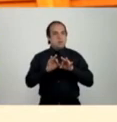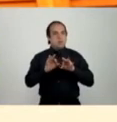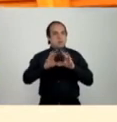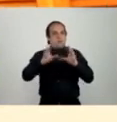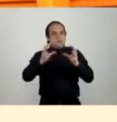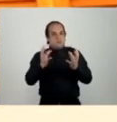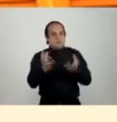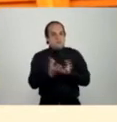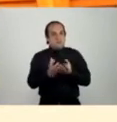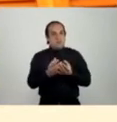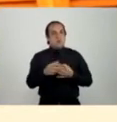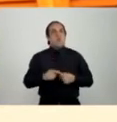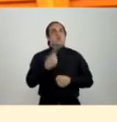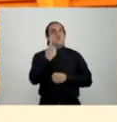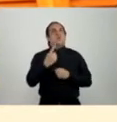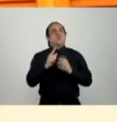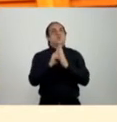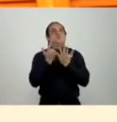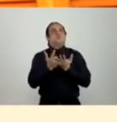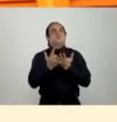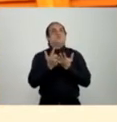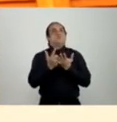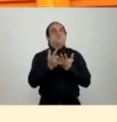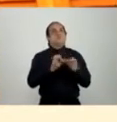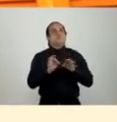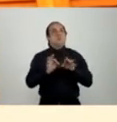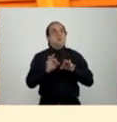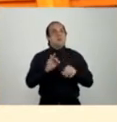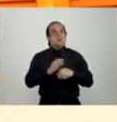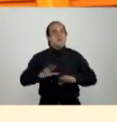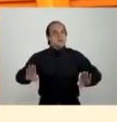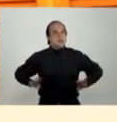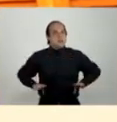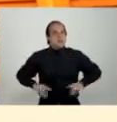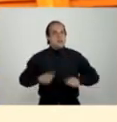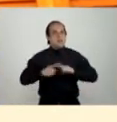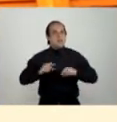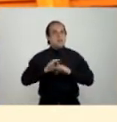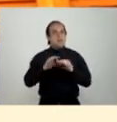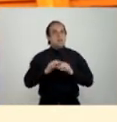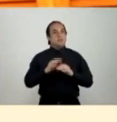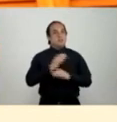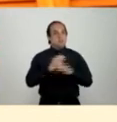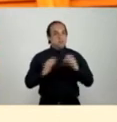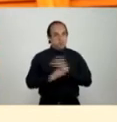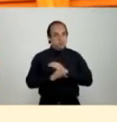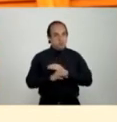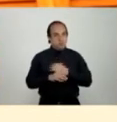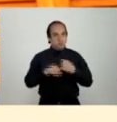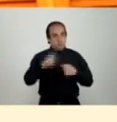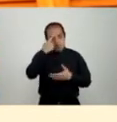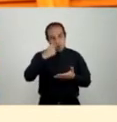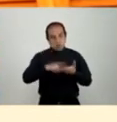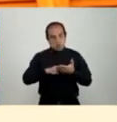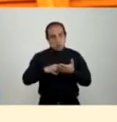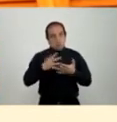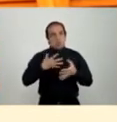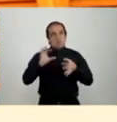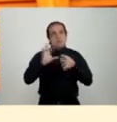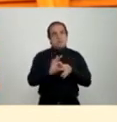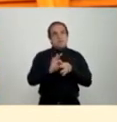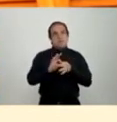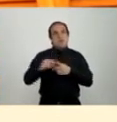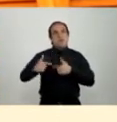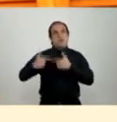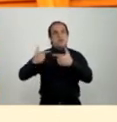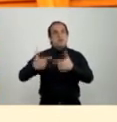Una obra además caracterizada por varias cosas. Yo diría que forma parte de la generación post-boom, en